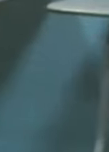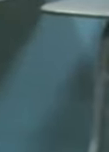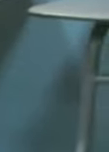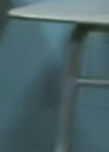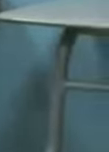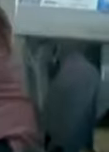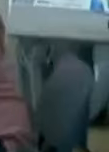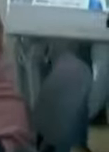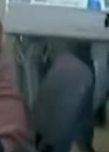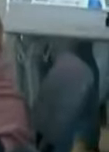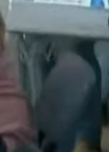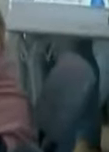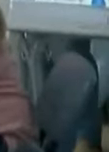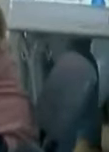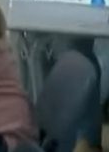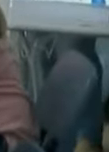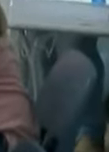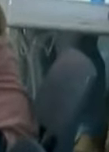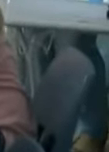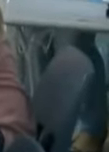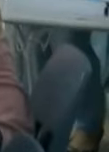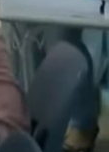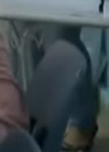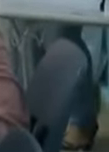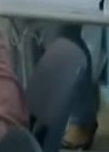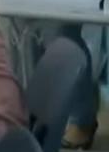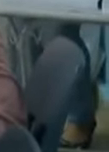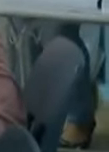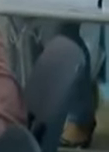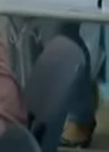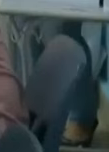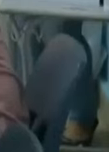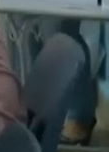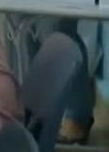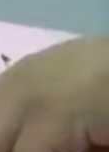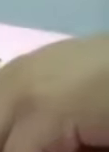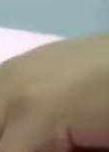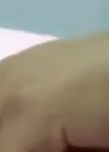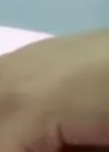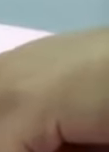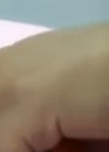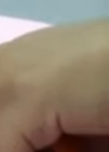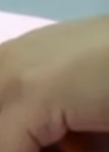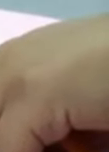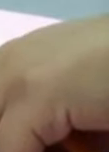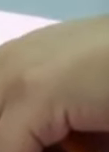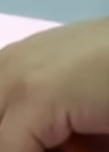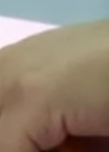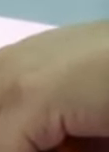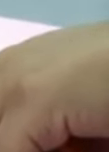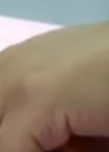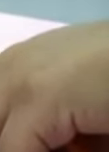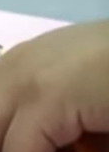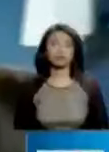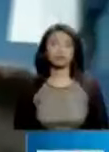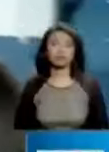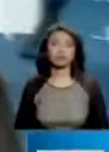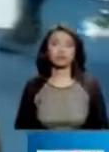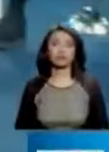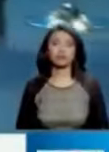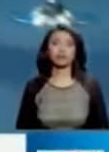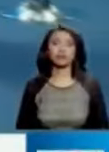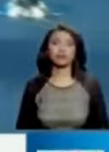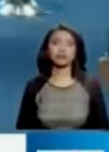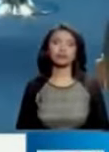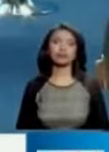es un elemento fundamental que entra en el debate. Incluso el caso de Martinelli que mencionas, él está